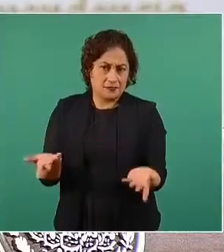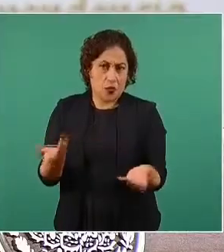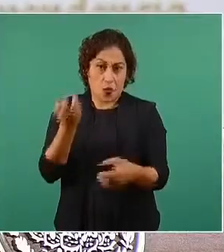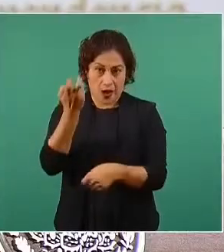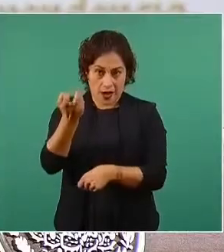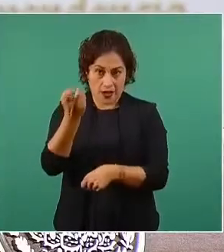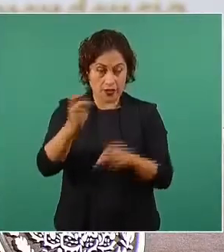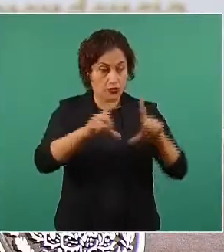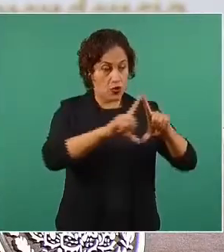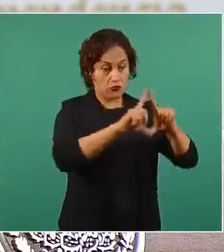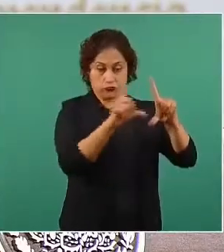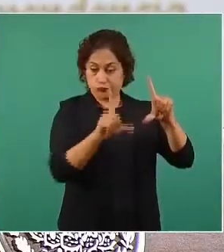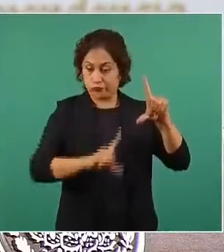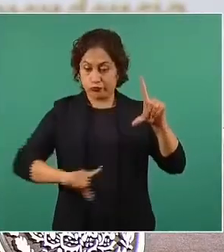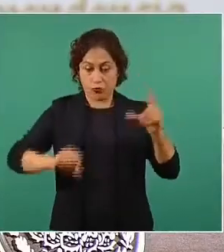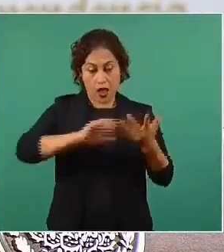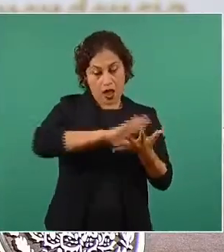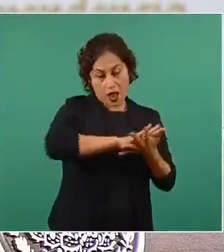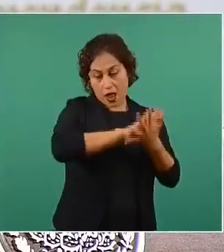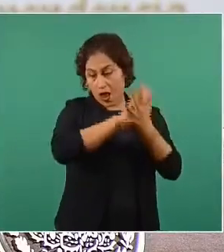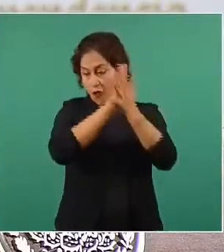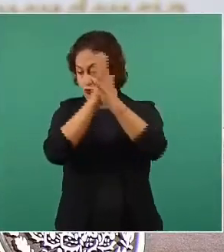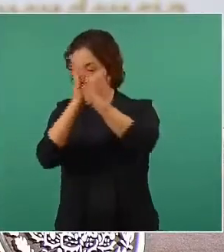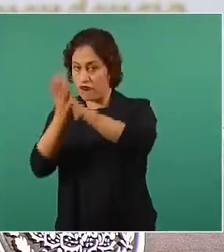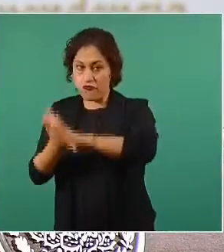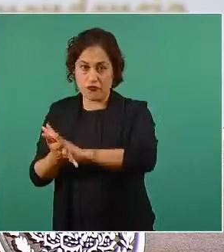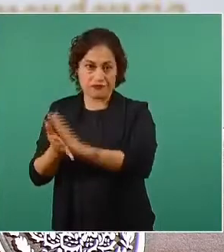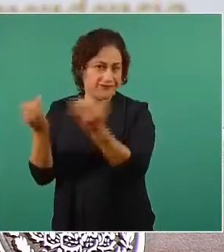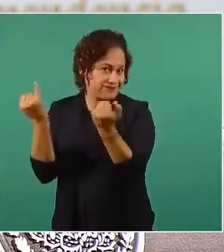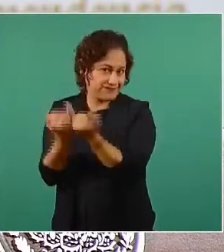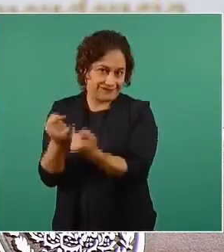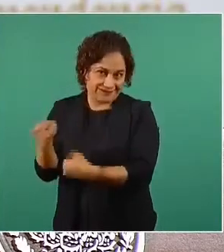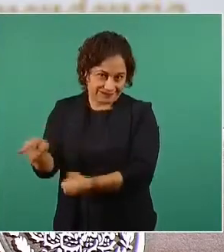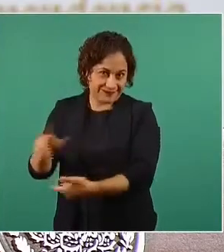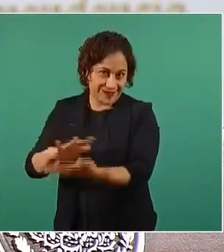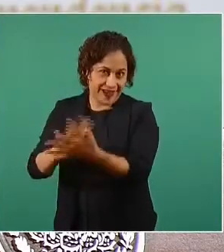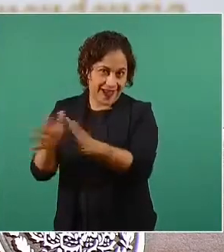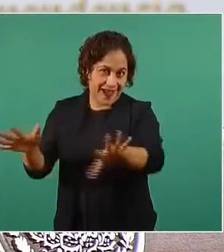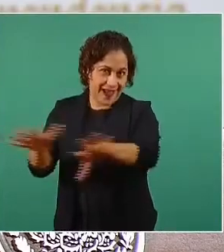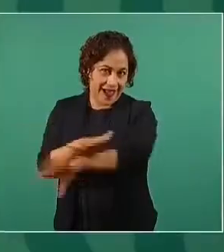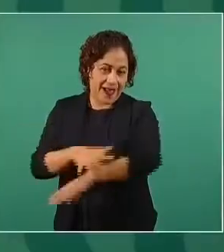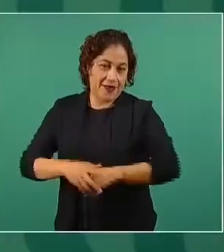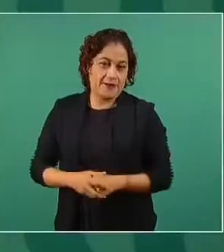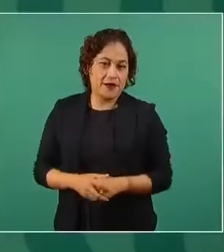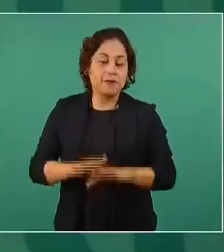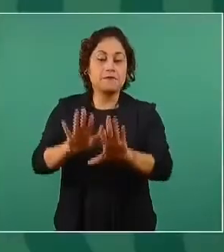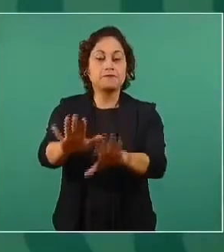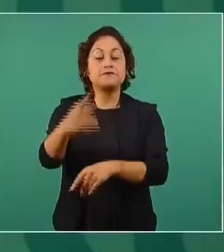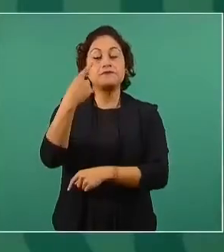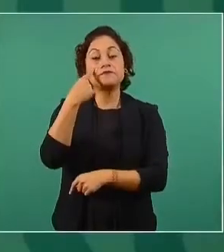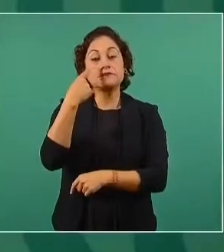están llevando a cabo. Antes el presidente era también el jefe